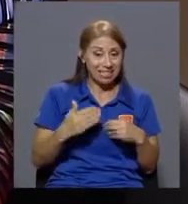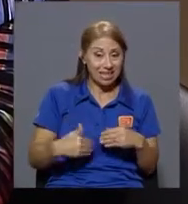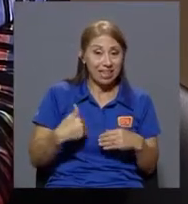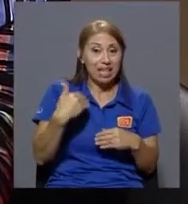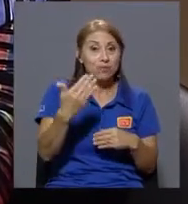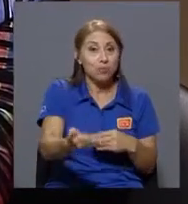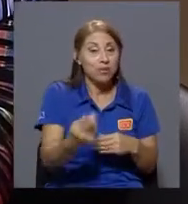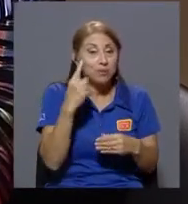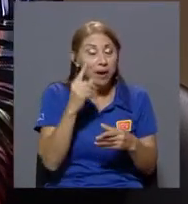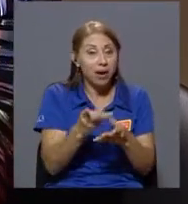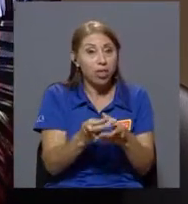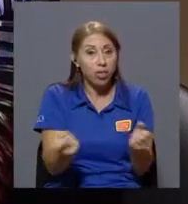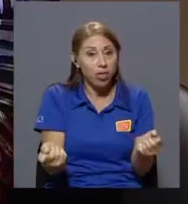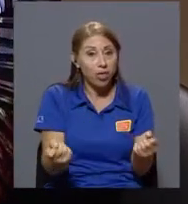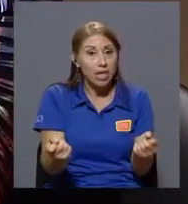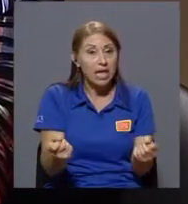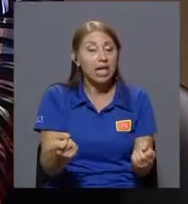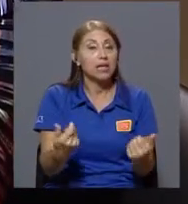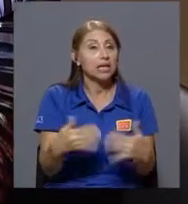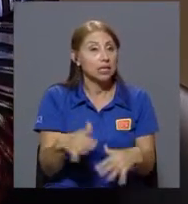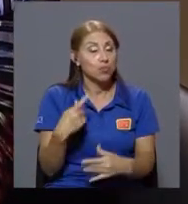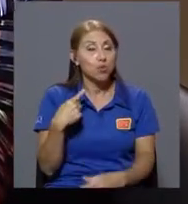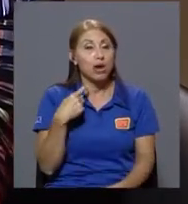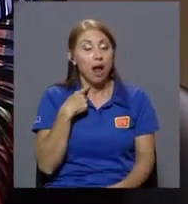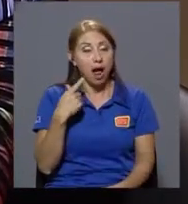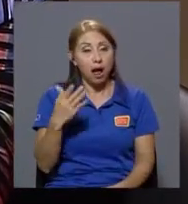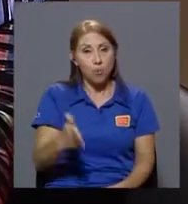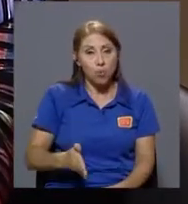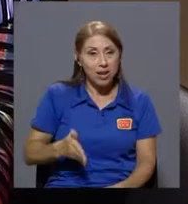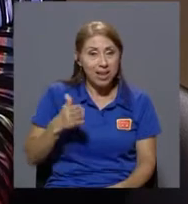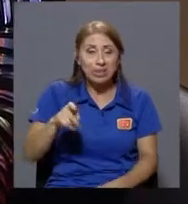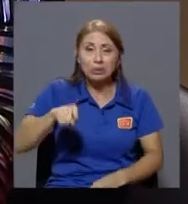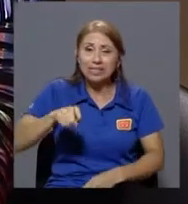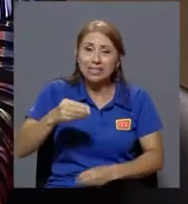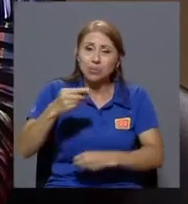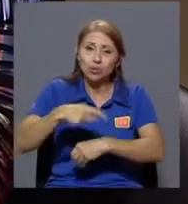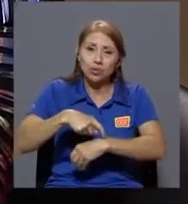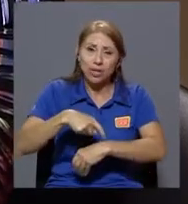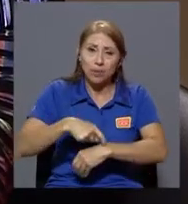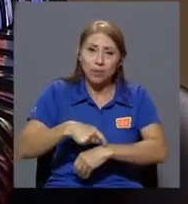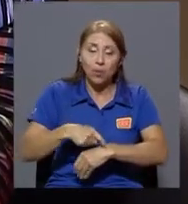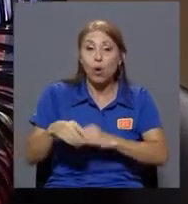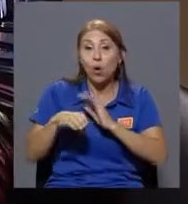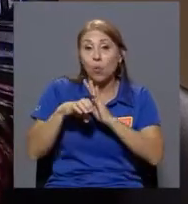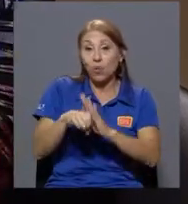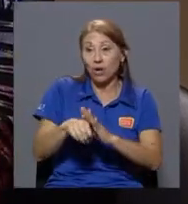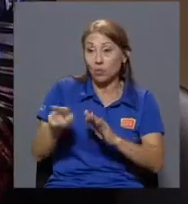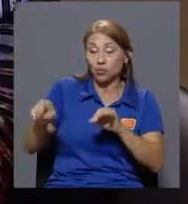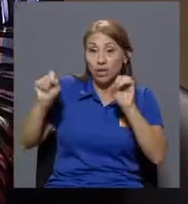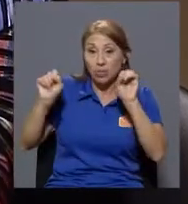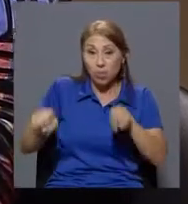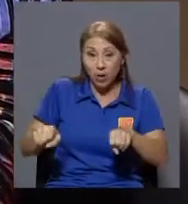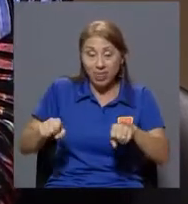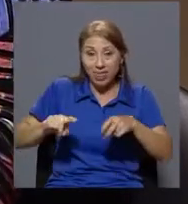lento y nos toma mucho tiempo. Usted puede entrar en una situación de crisis de una forma